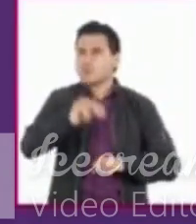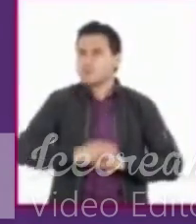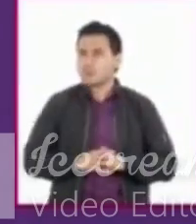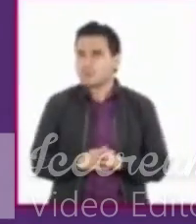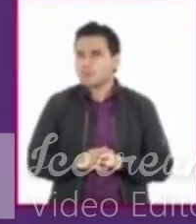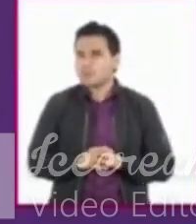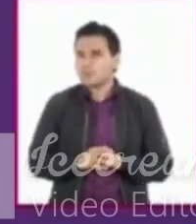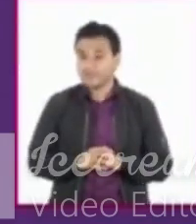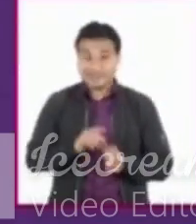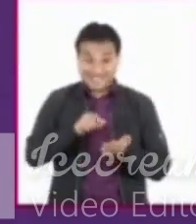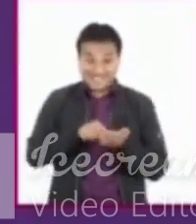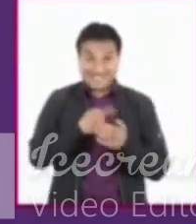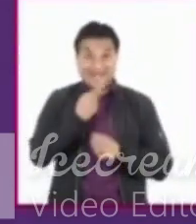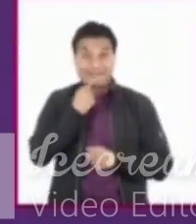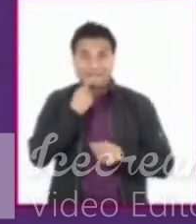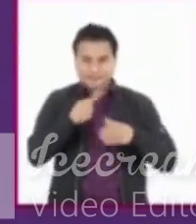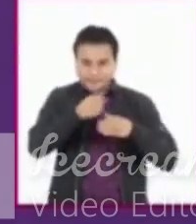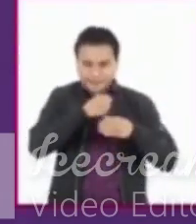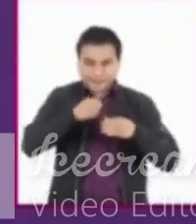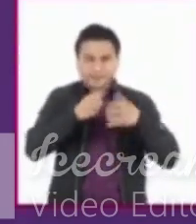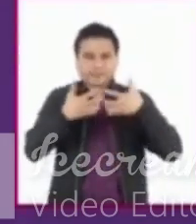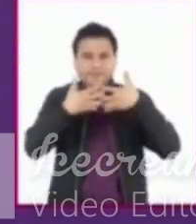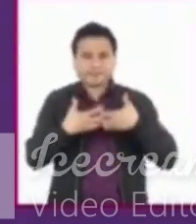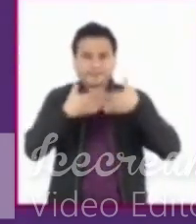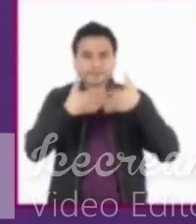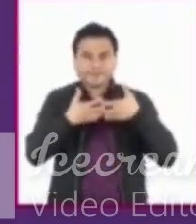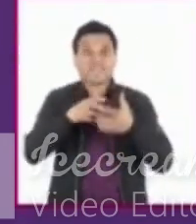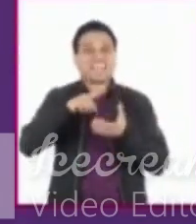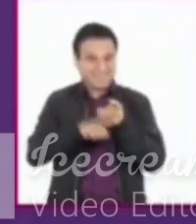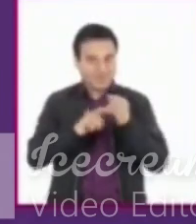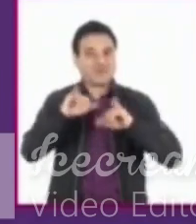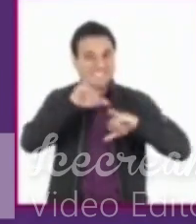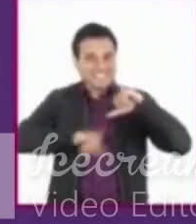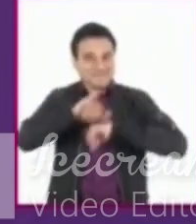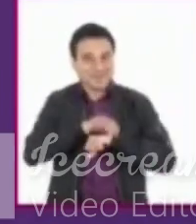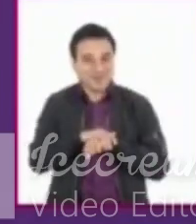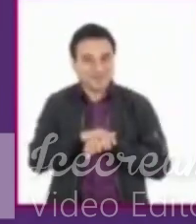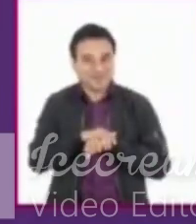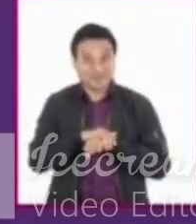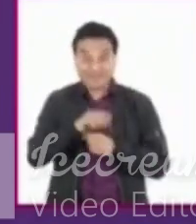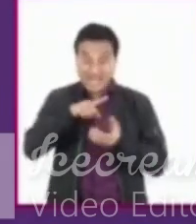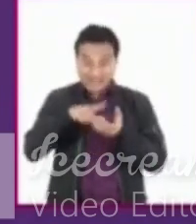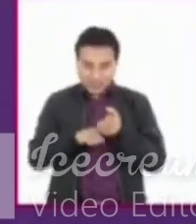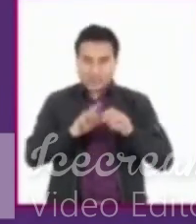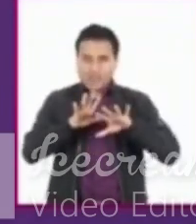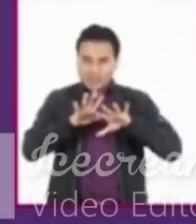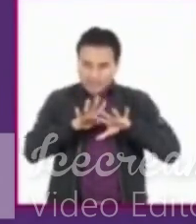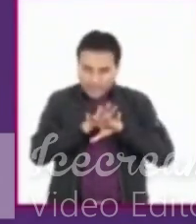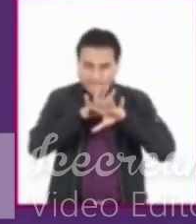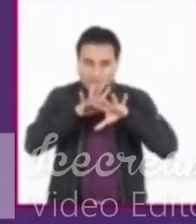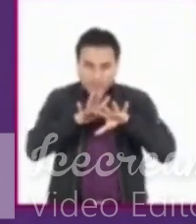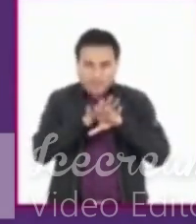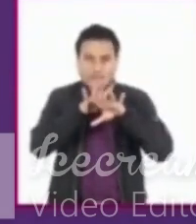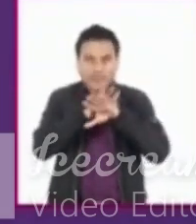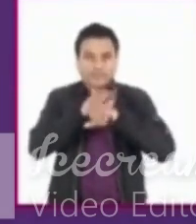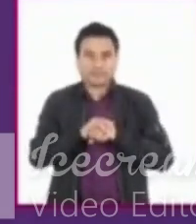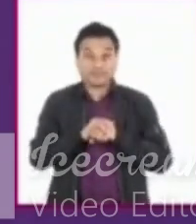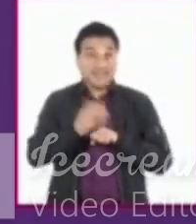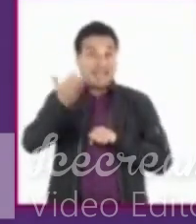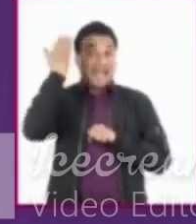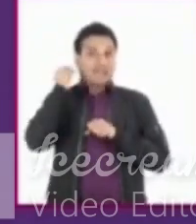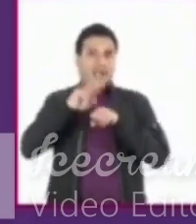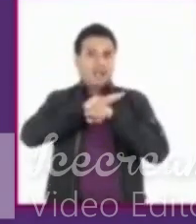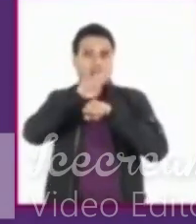La elaboración de cajeta implica un proceso químico. Es perceptible que ocurren cambios que producen algo diferente de lo que eran los ingredientes